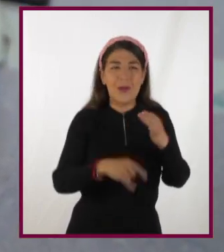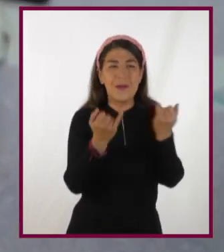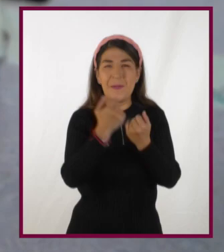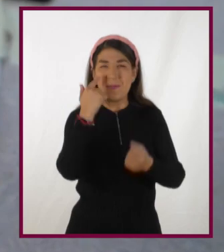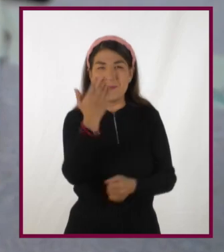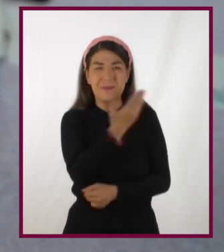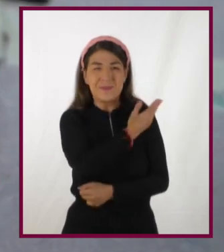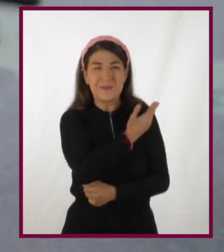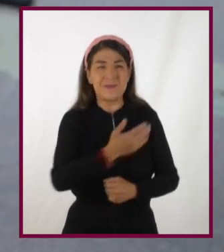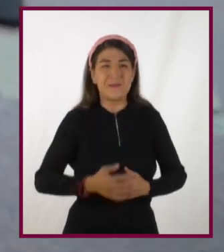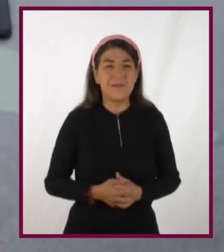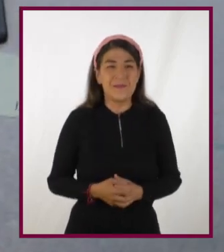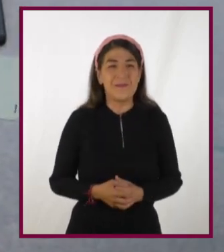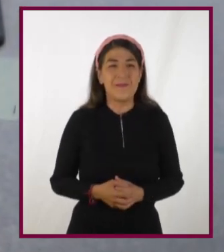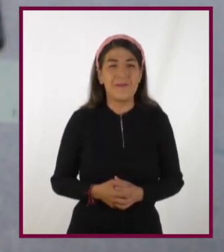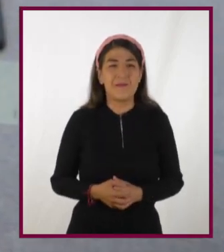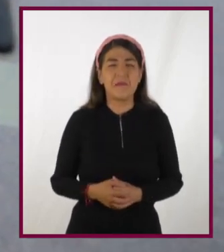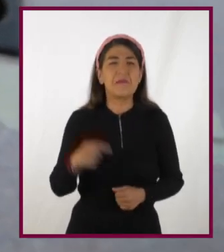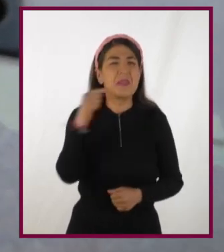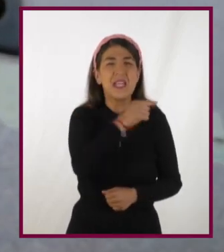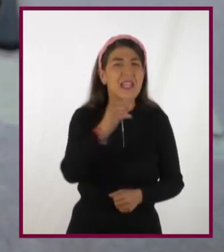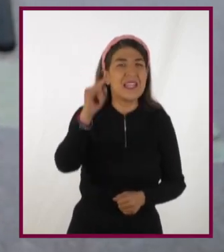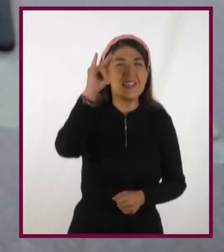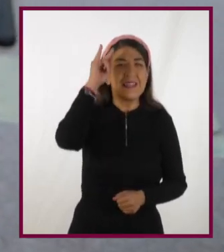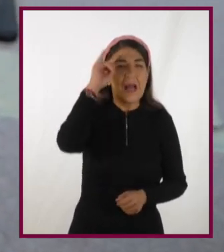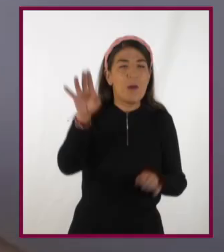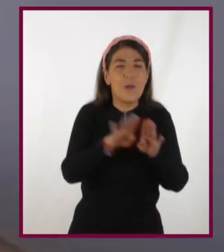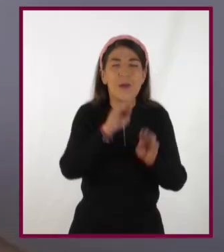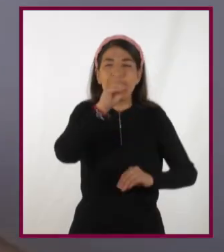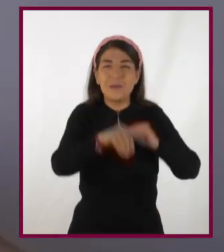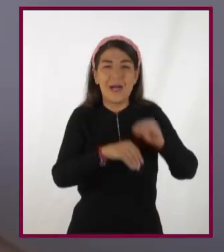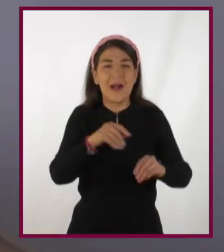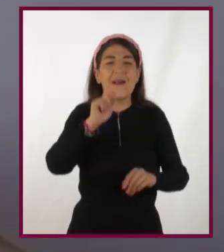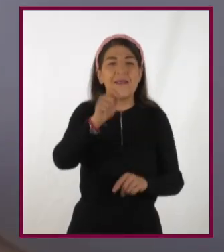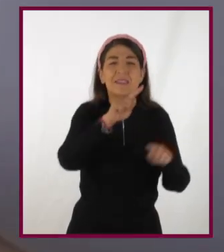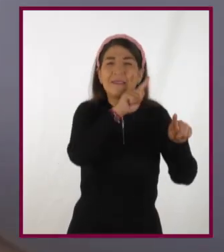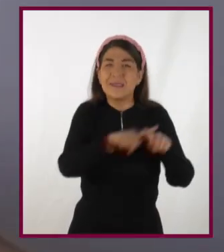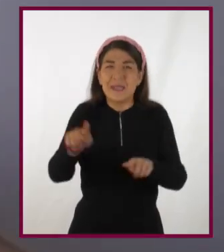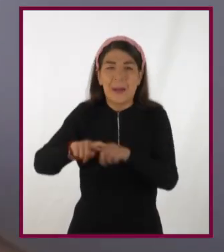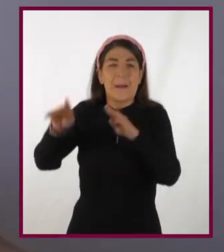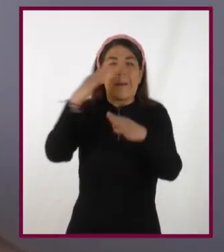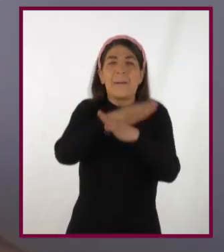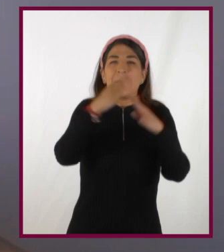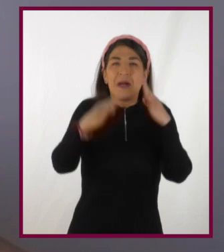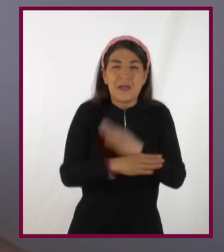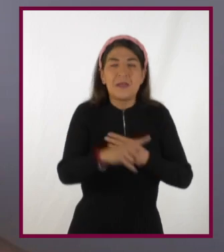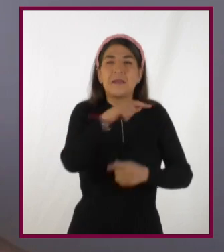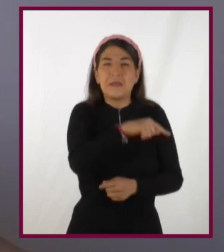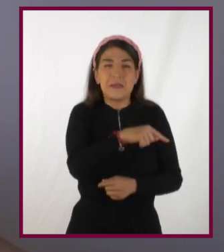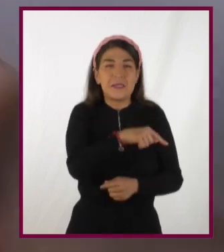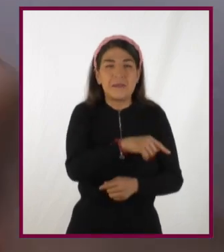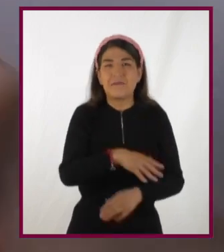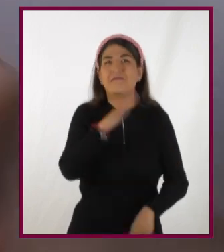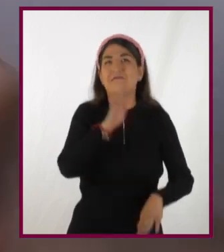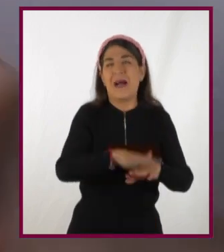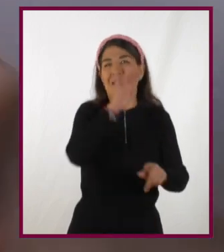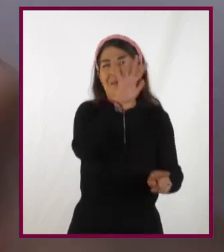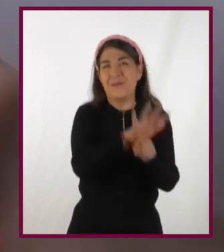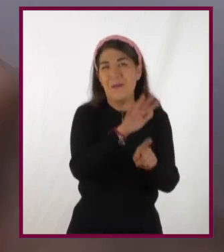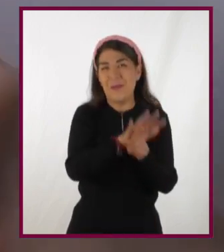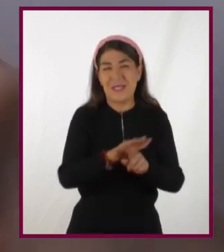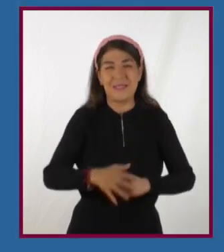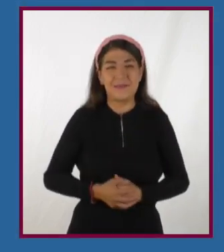bajar dentro de una botella, los diablillos caseros, hechos con una gran variedad de materiales, son los